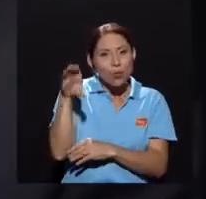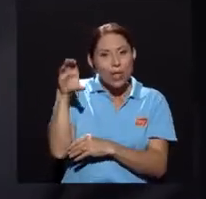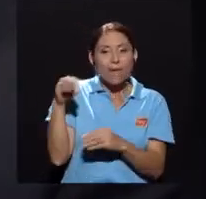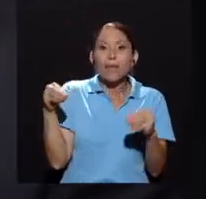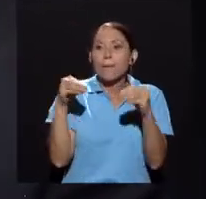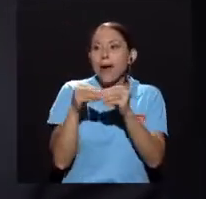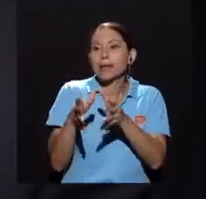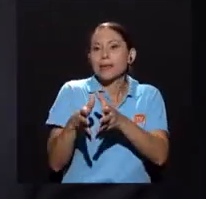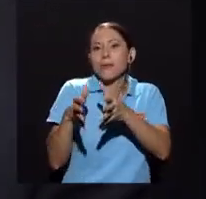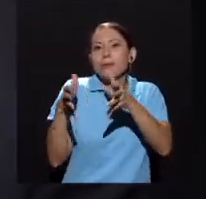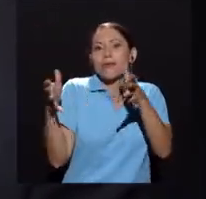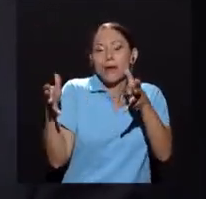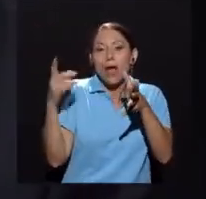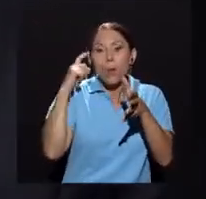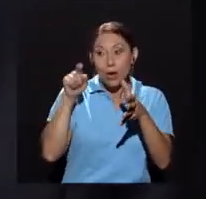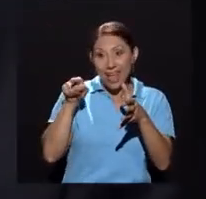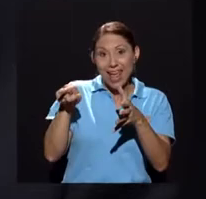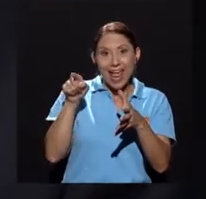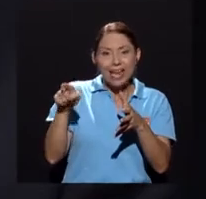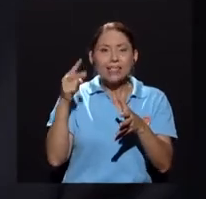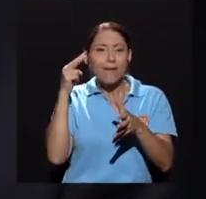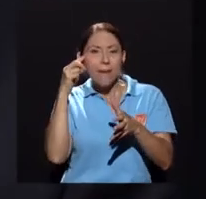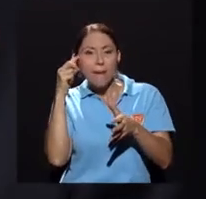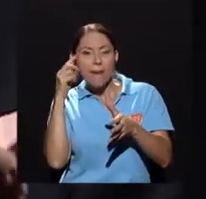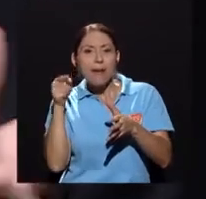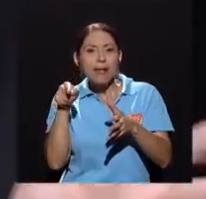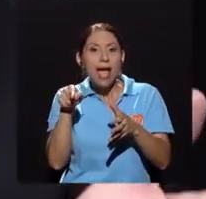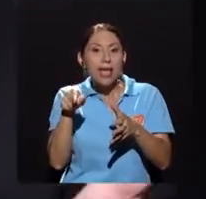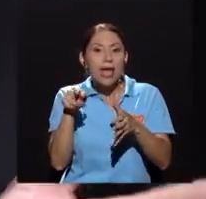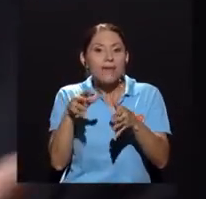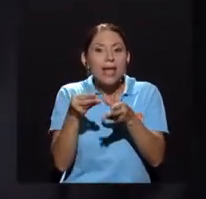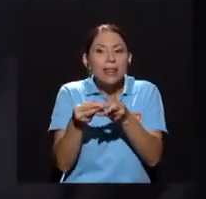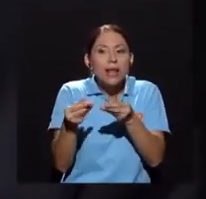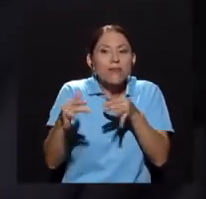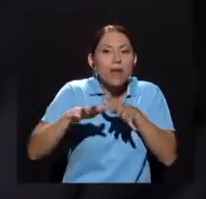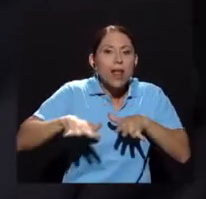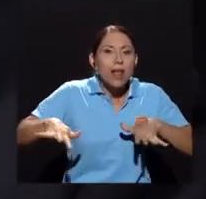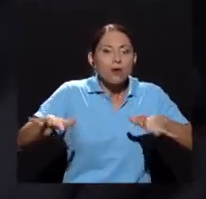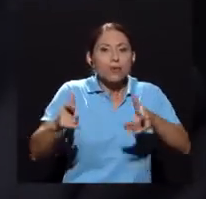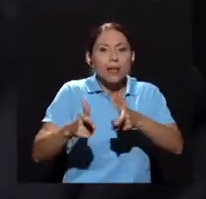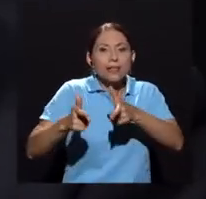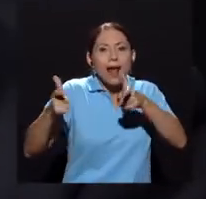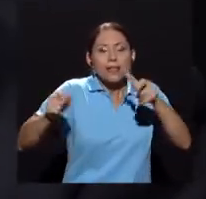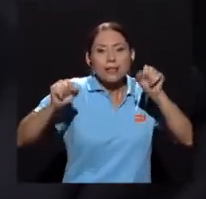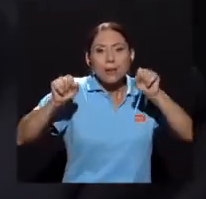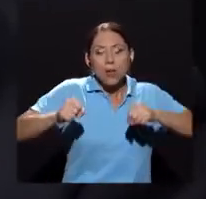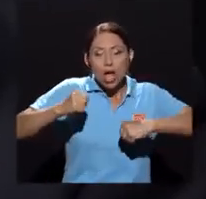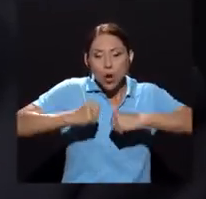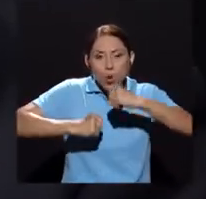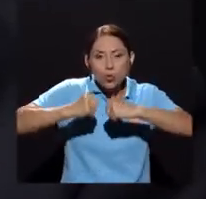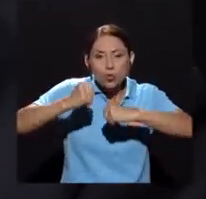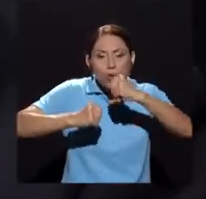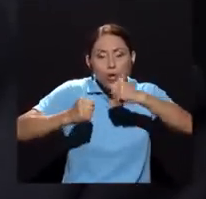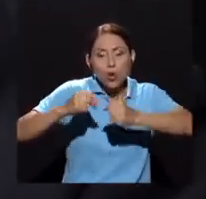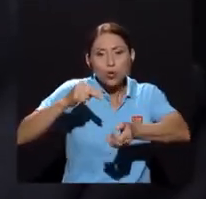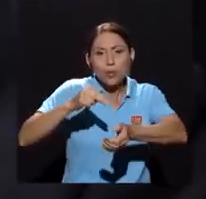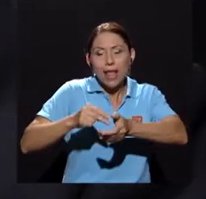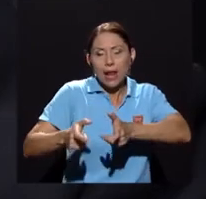porque el doctor estaba visualizando sin duda alguna que ella había entre los más grandes donde se podía construir un hospital mayor